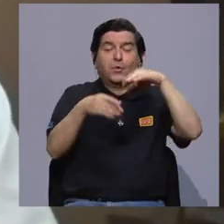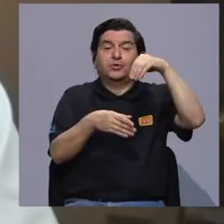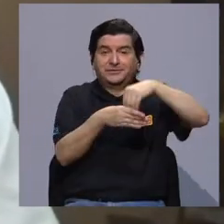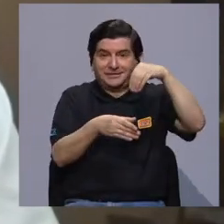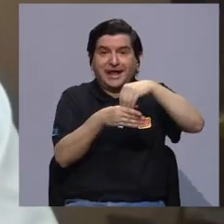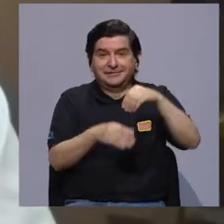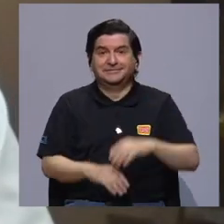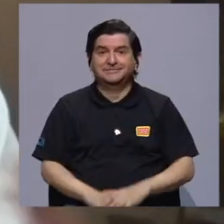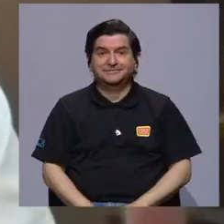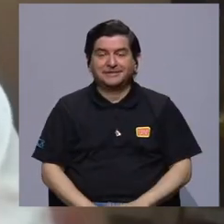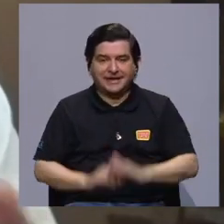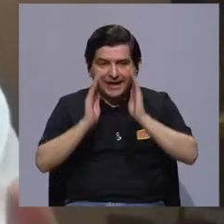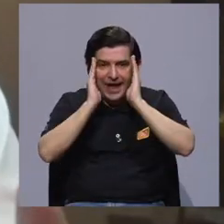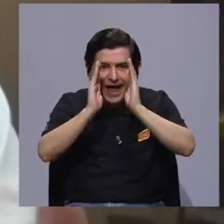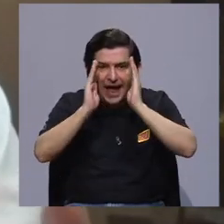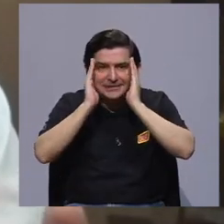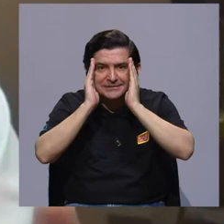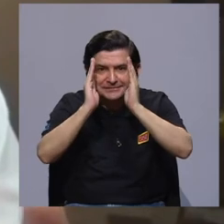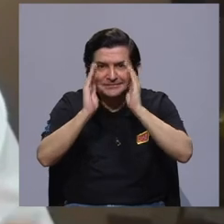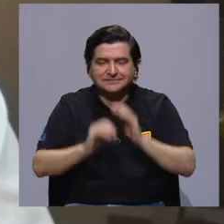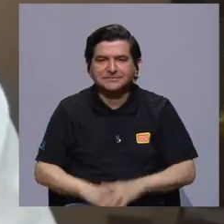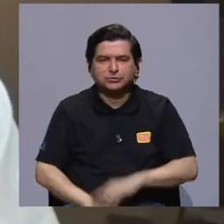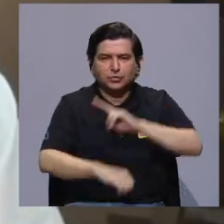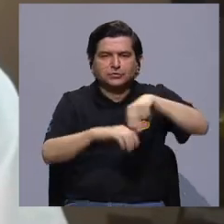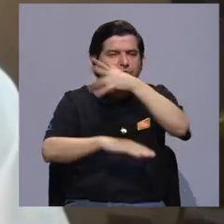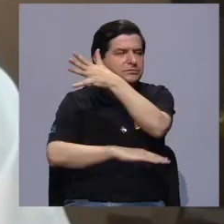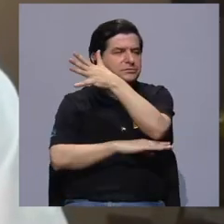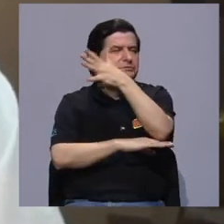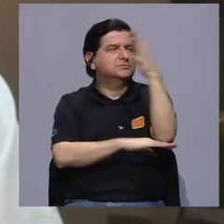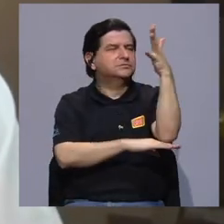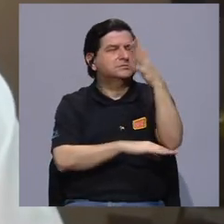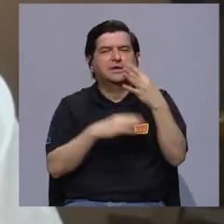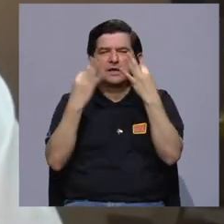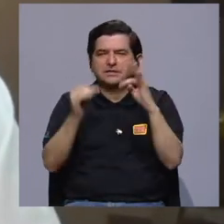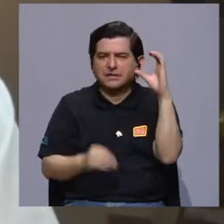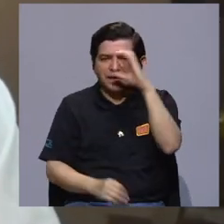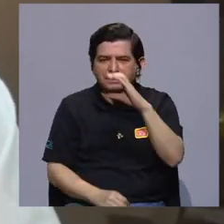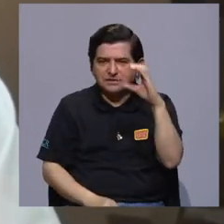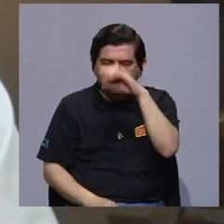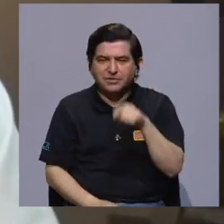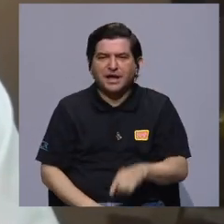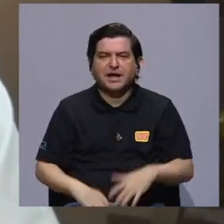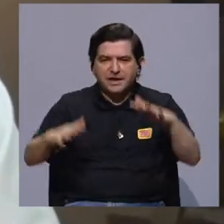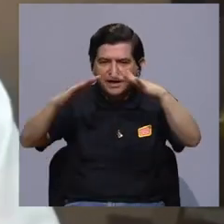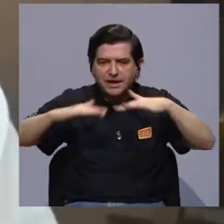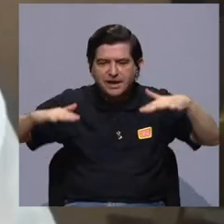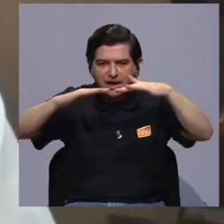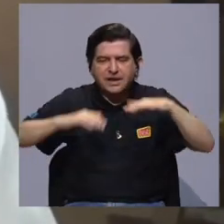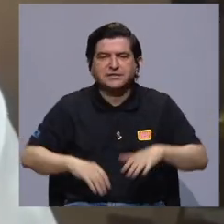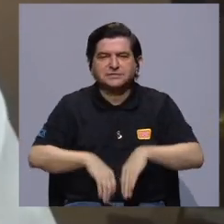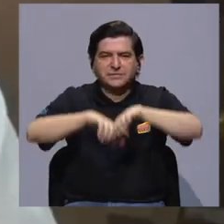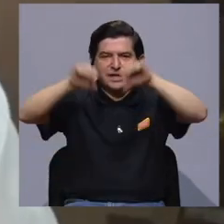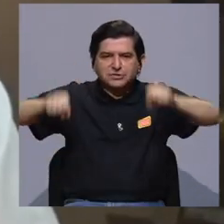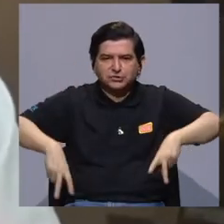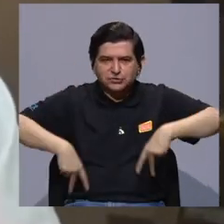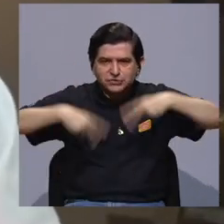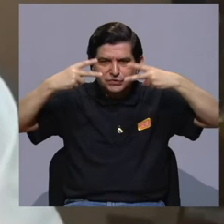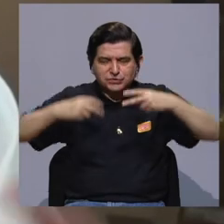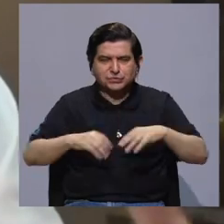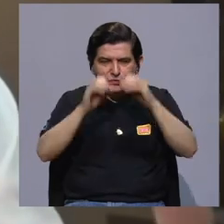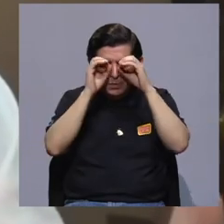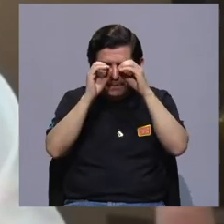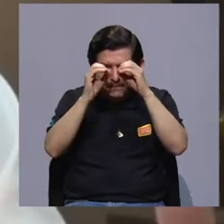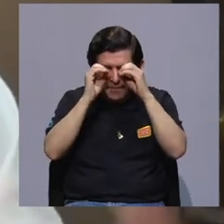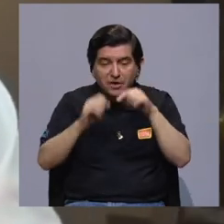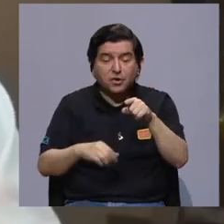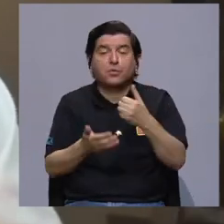importante contribución el llamar la atención hacia la naturaleza, a buscar esos nichos ecológicos donde